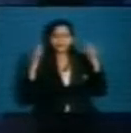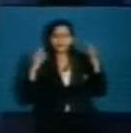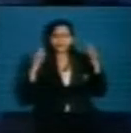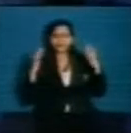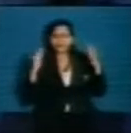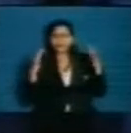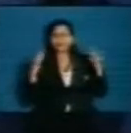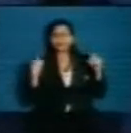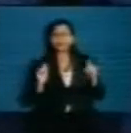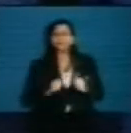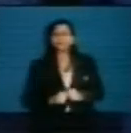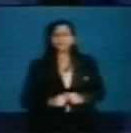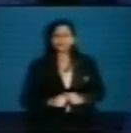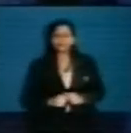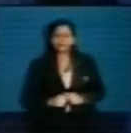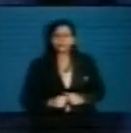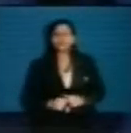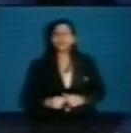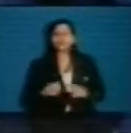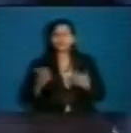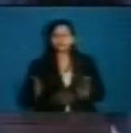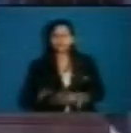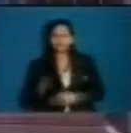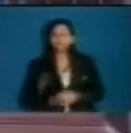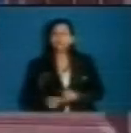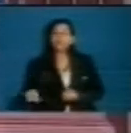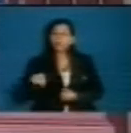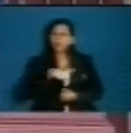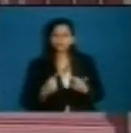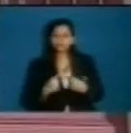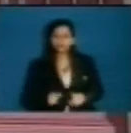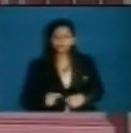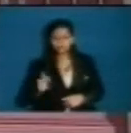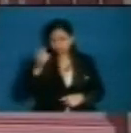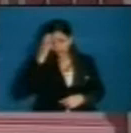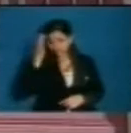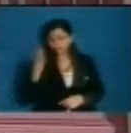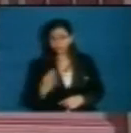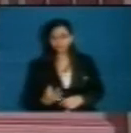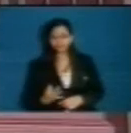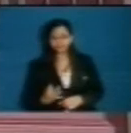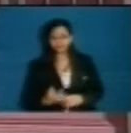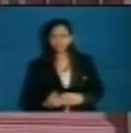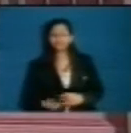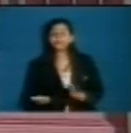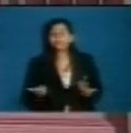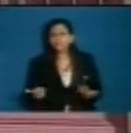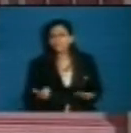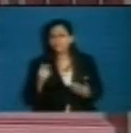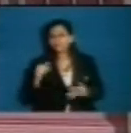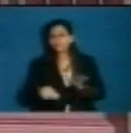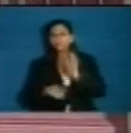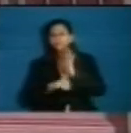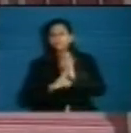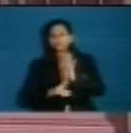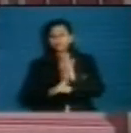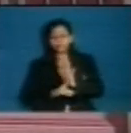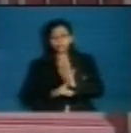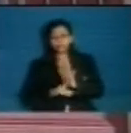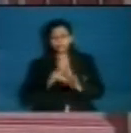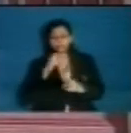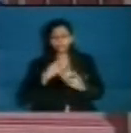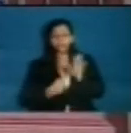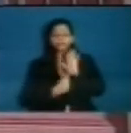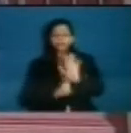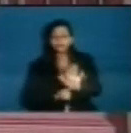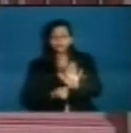2012. Por el departamento, jóvenes son un reflejo de cómo el concepto y el valor de